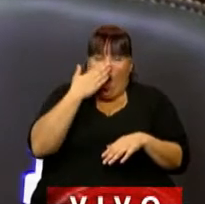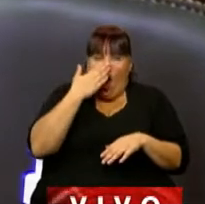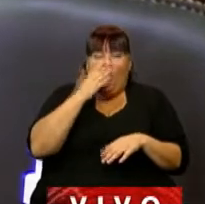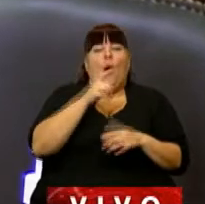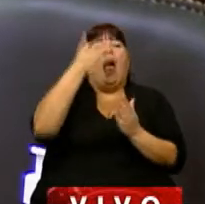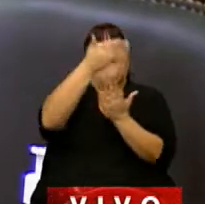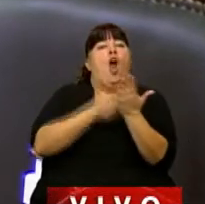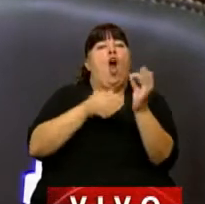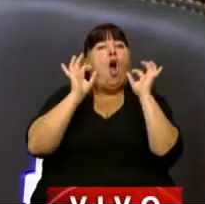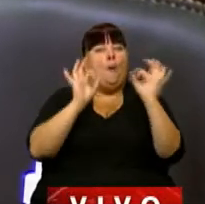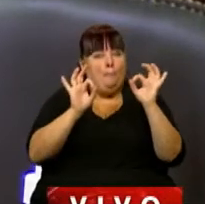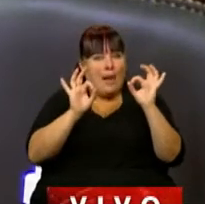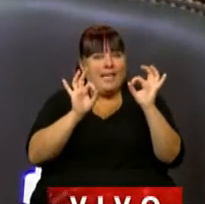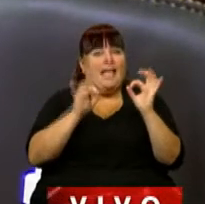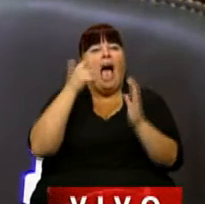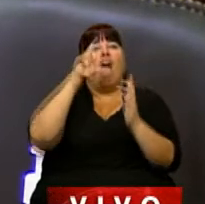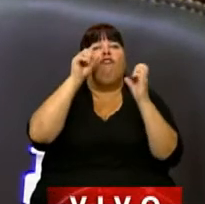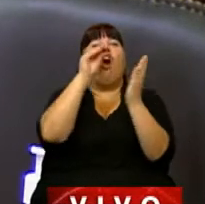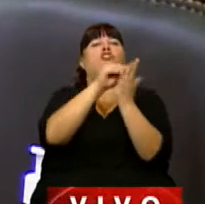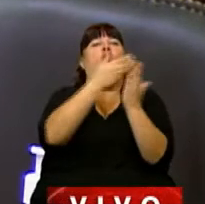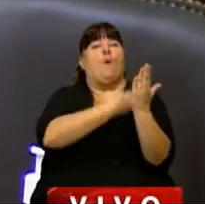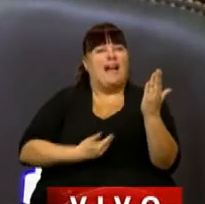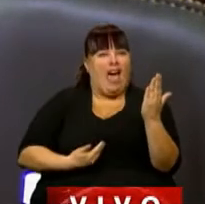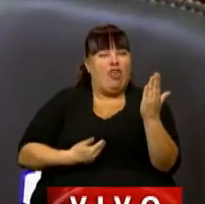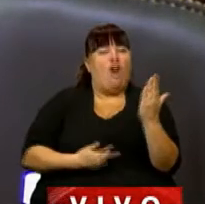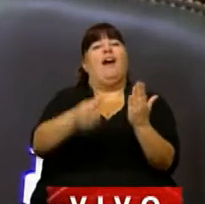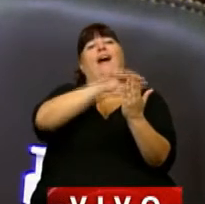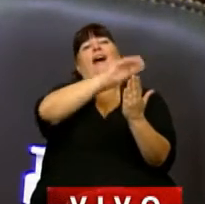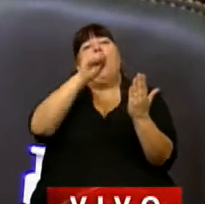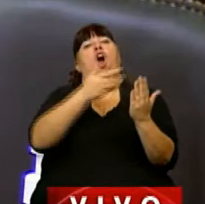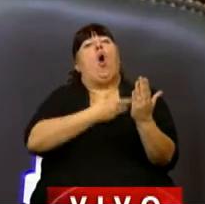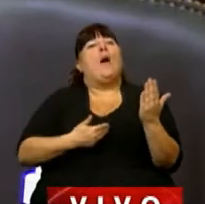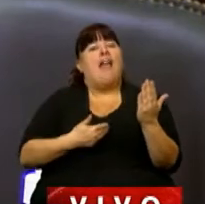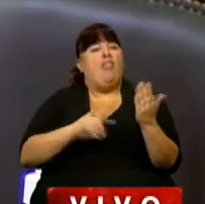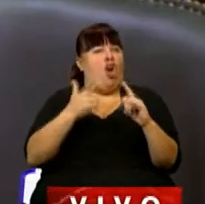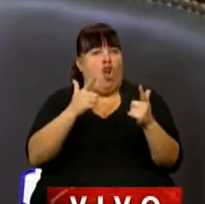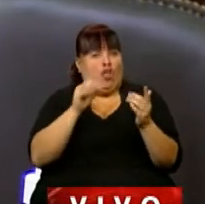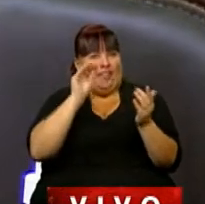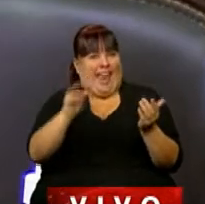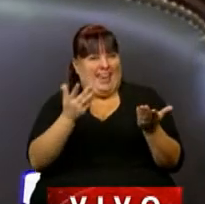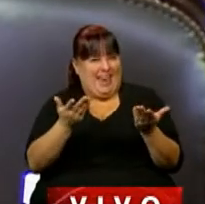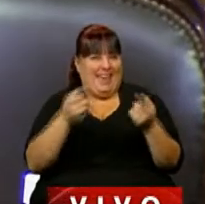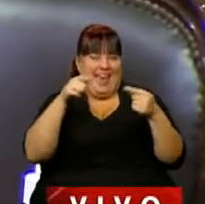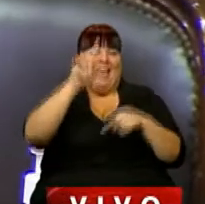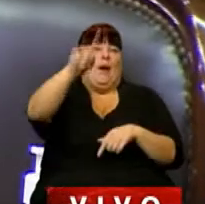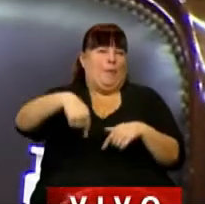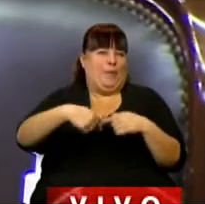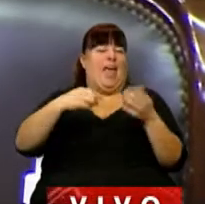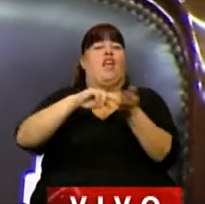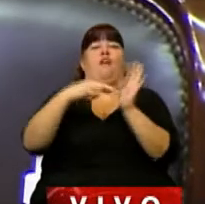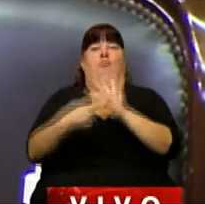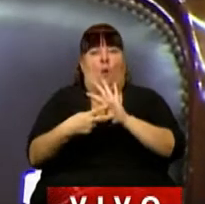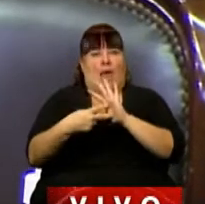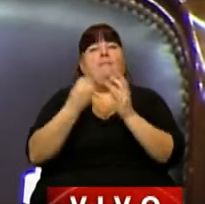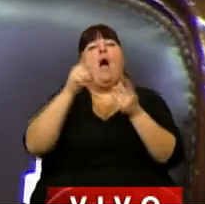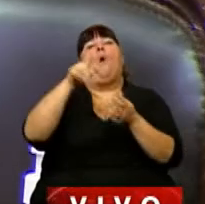de boleta completa tiene la foto del gobernador y el casillero del candidato a gobernador carece de la misma. Y eso generó muchos problemas en la